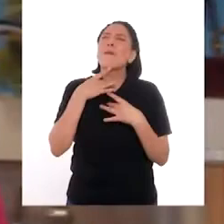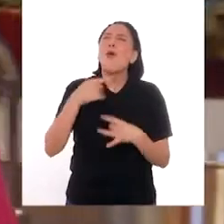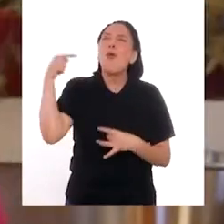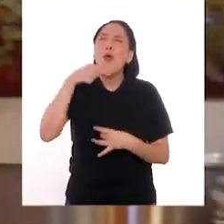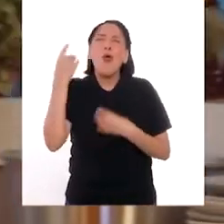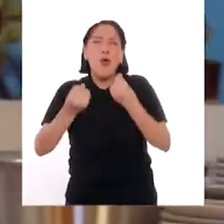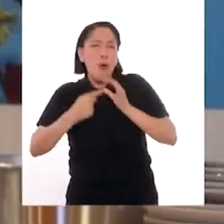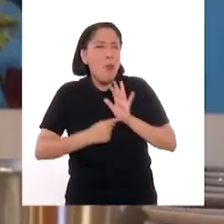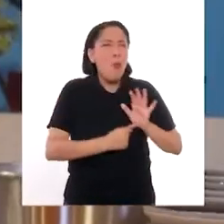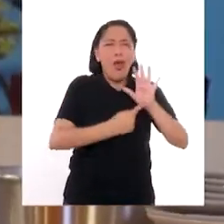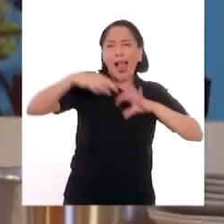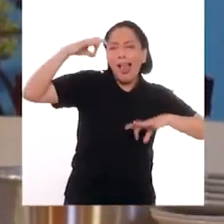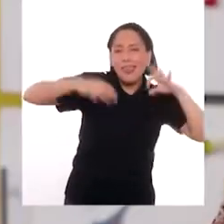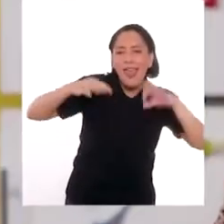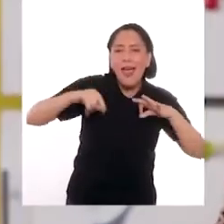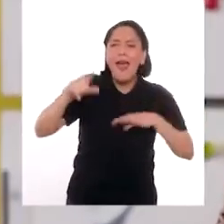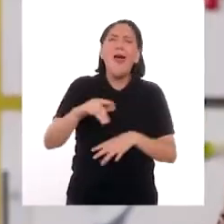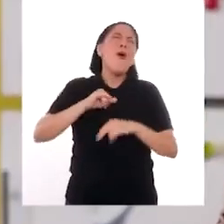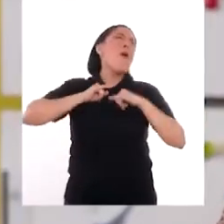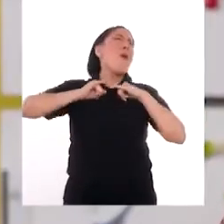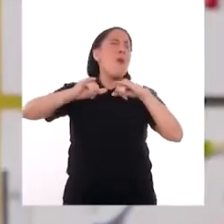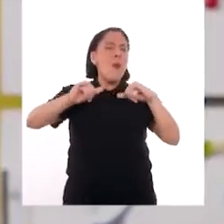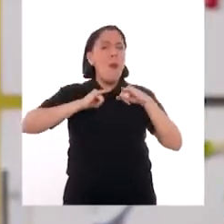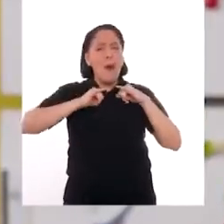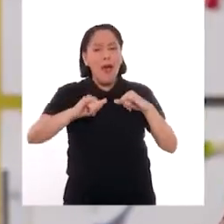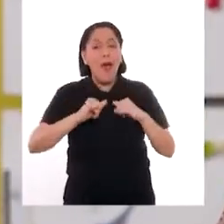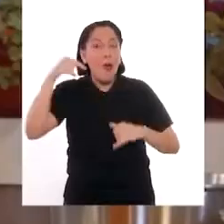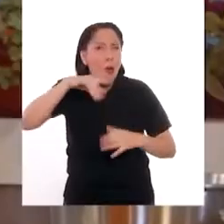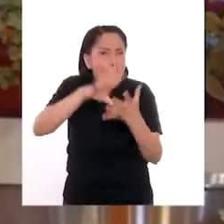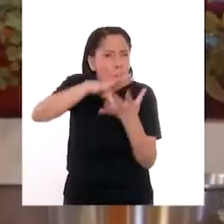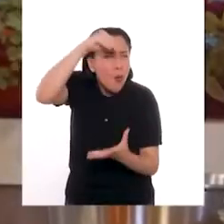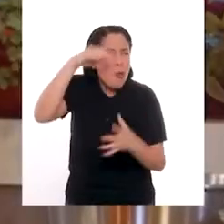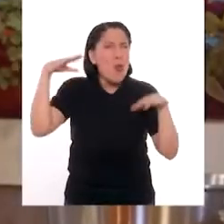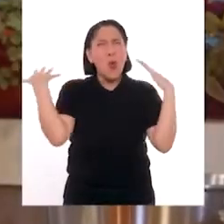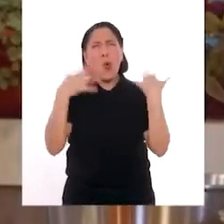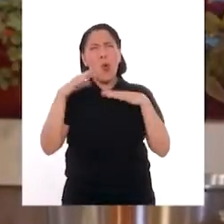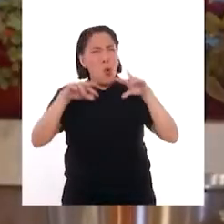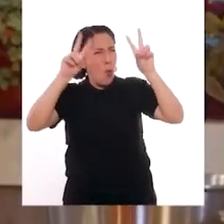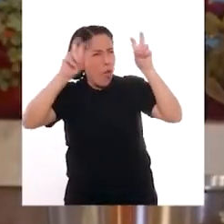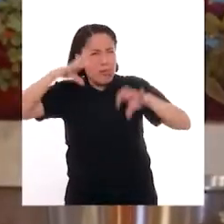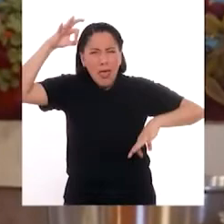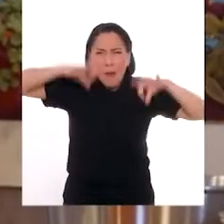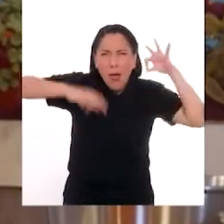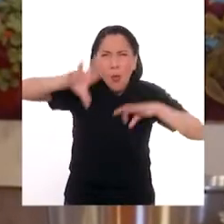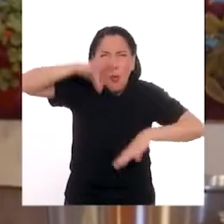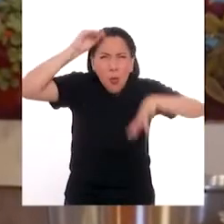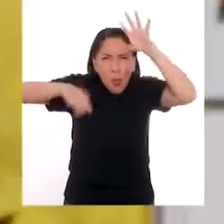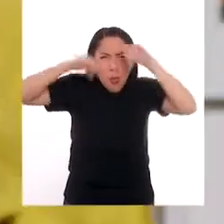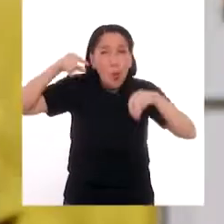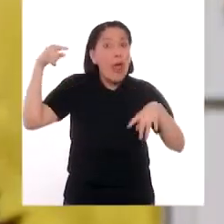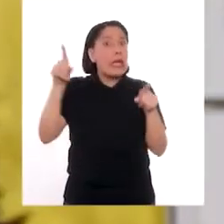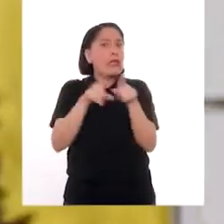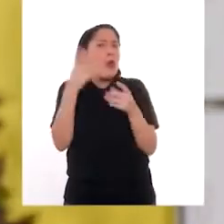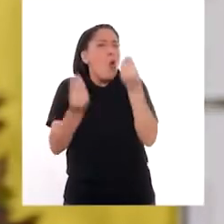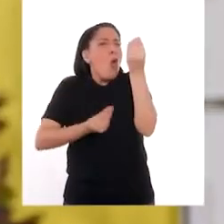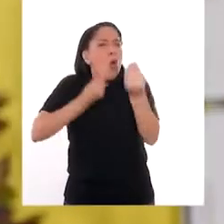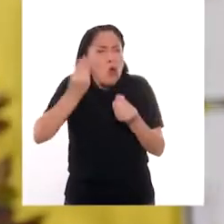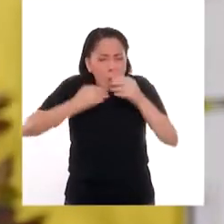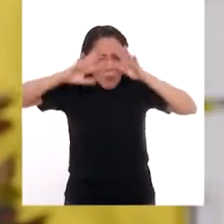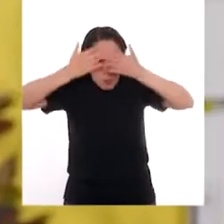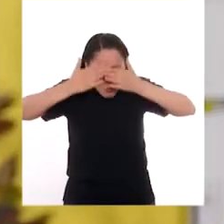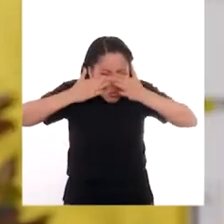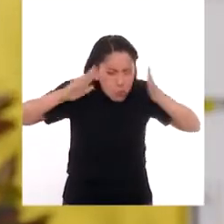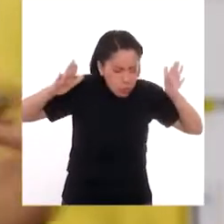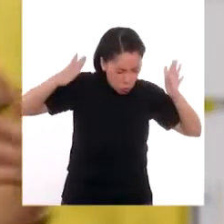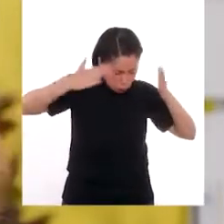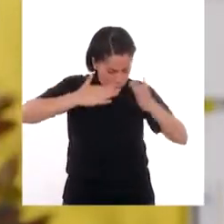¡Me encantó la escena! a mí también. Hoy aprendí mucho sobre el teatro. Y sobre cómo se